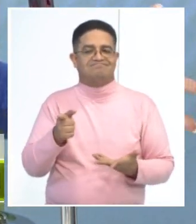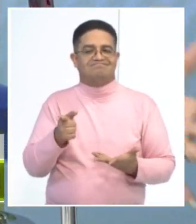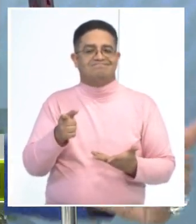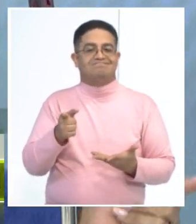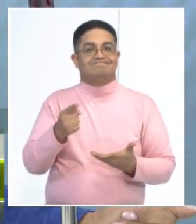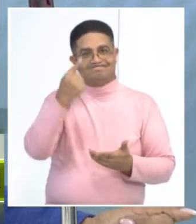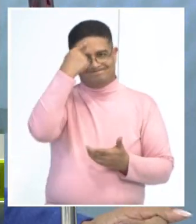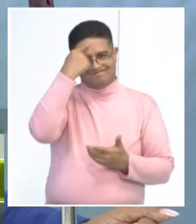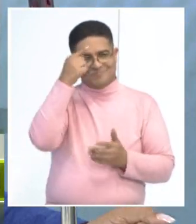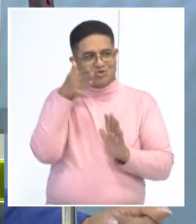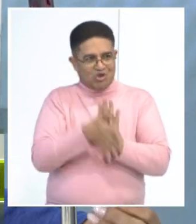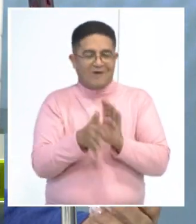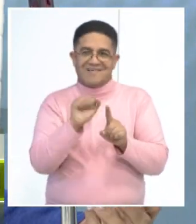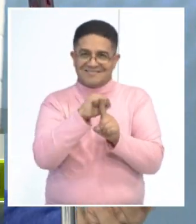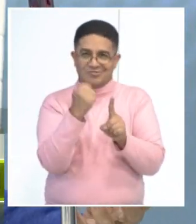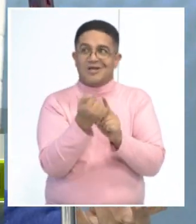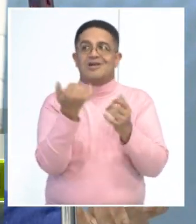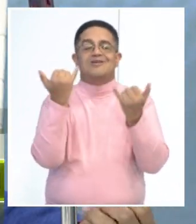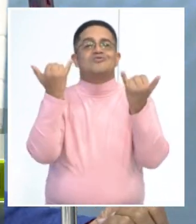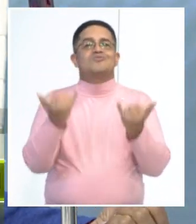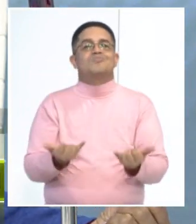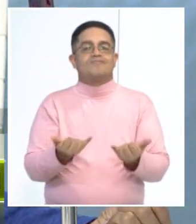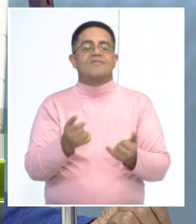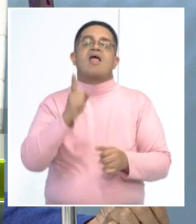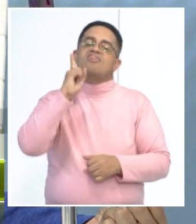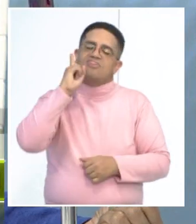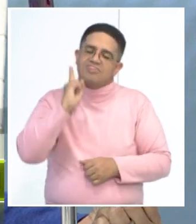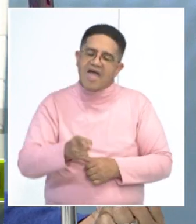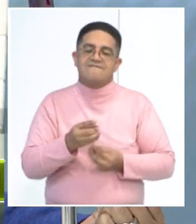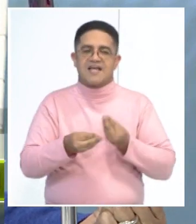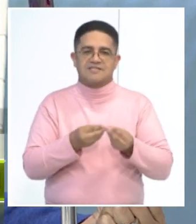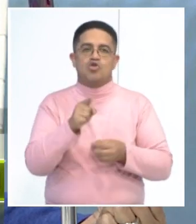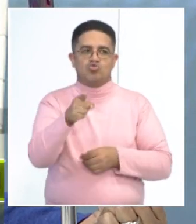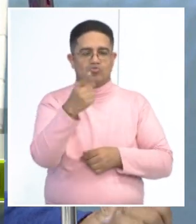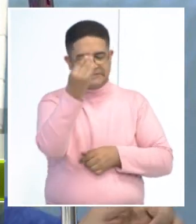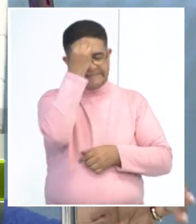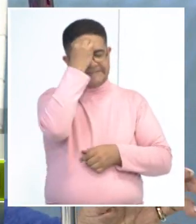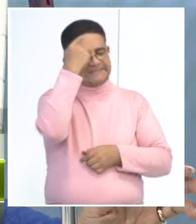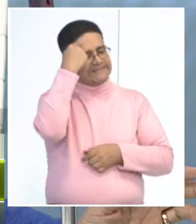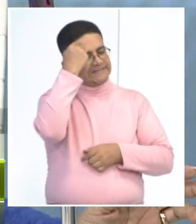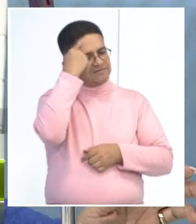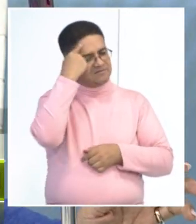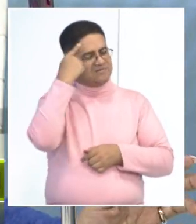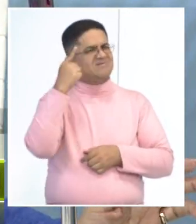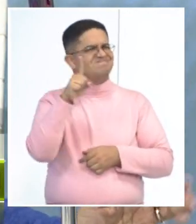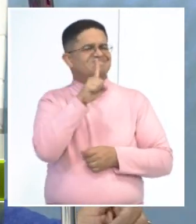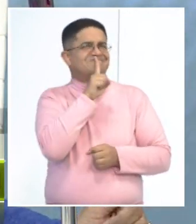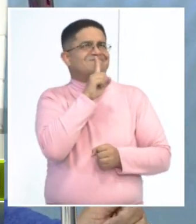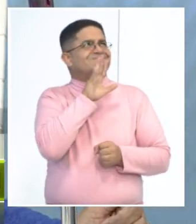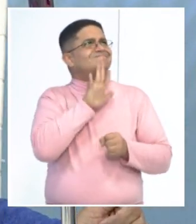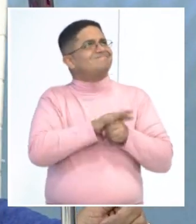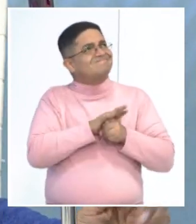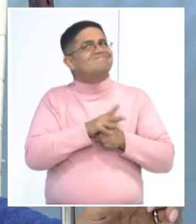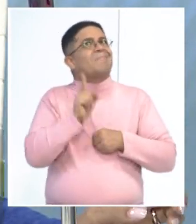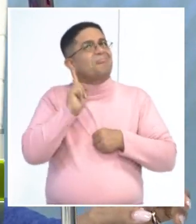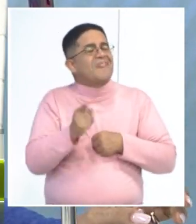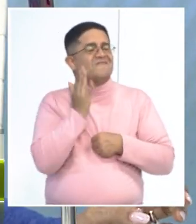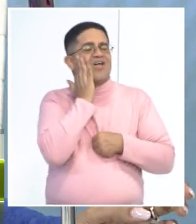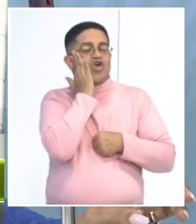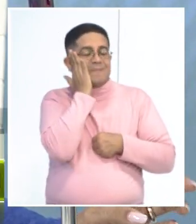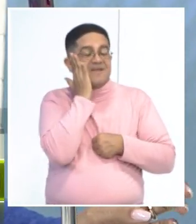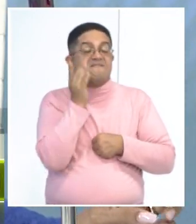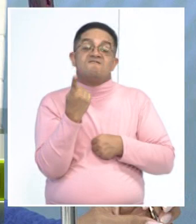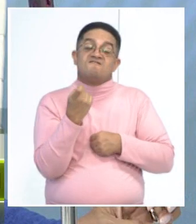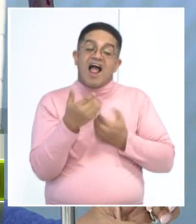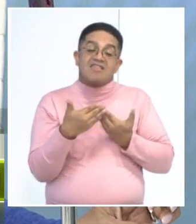al presente. Tenemos que hacer eso. Tú puedes decirle a tu pensamiento, ¿sabes qué? Tengo que dormir porque me quedan